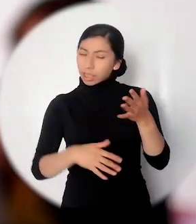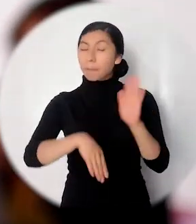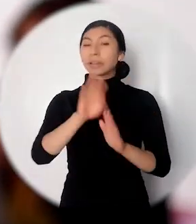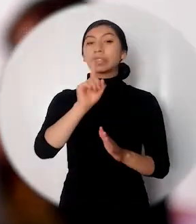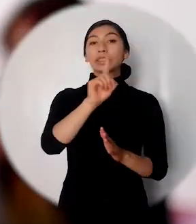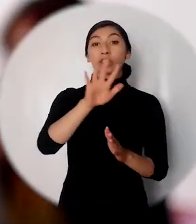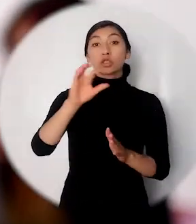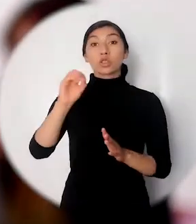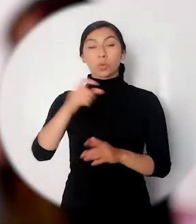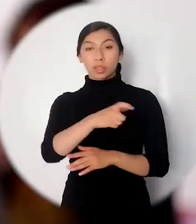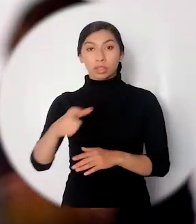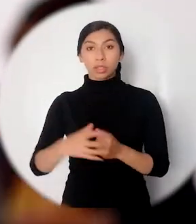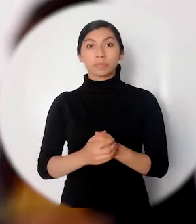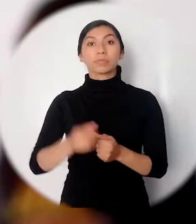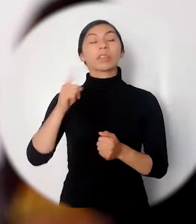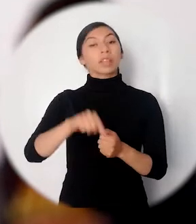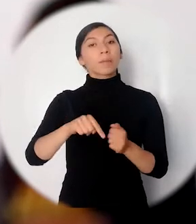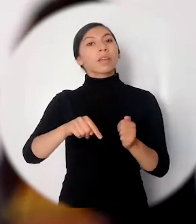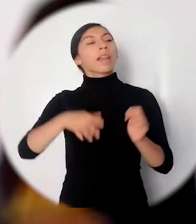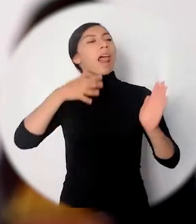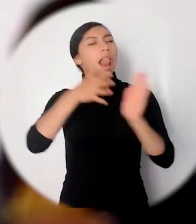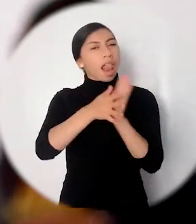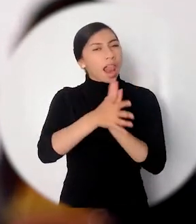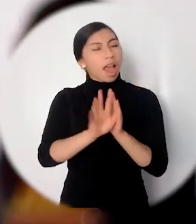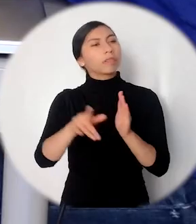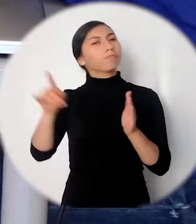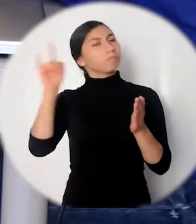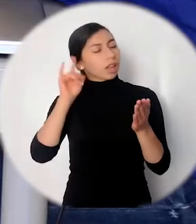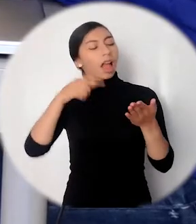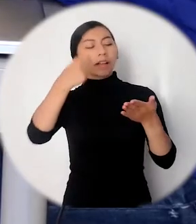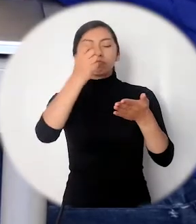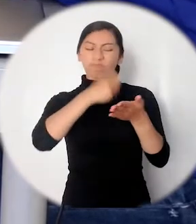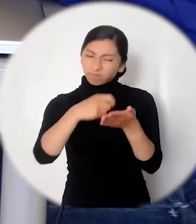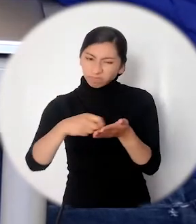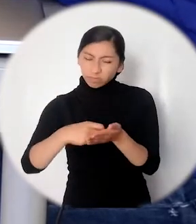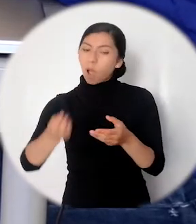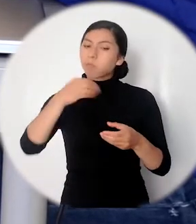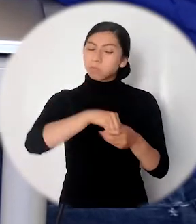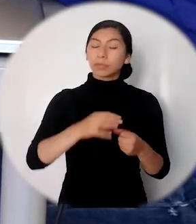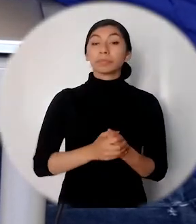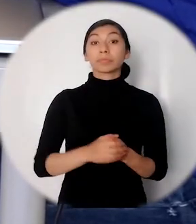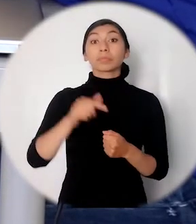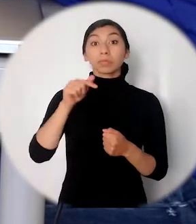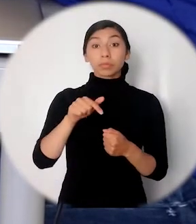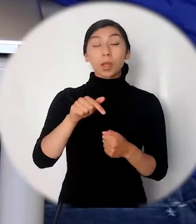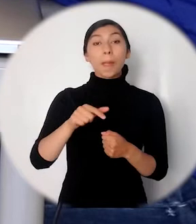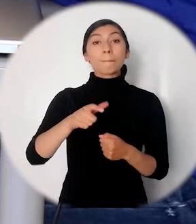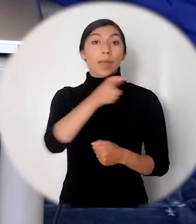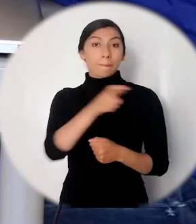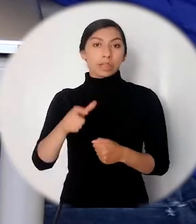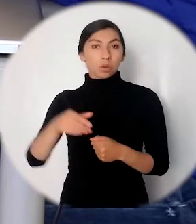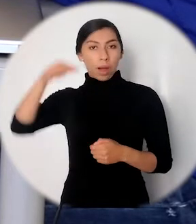más de 150 personas. Hemos hecho la toma de declaración de 56 deponentes. Durante la jornada, los miembros de la fuerza